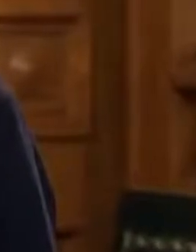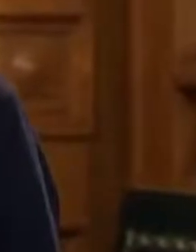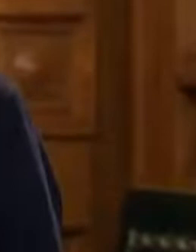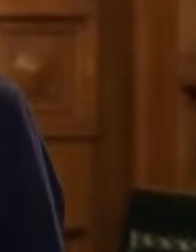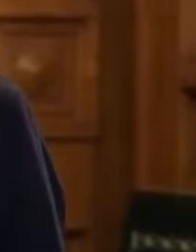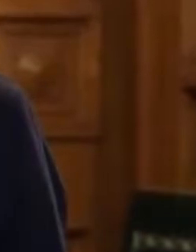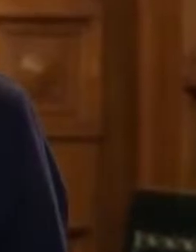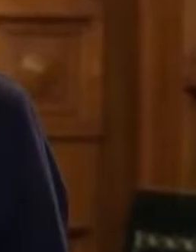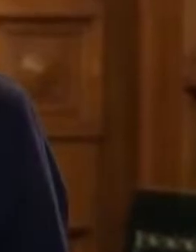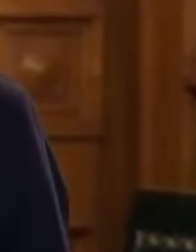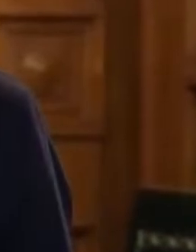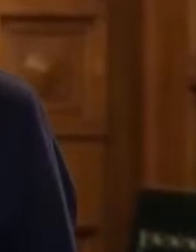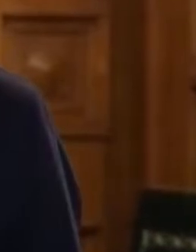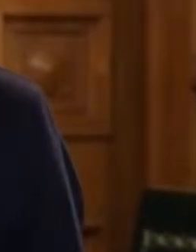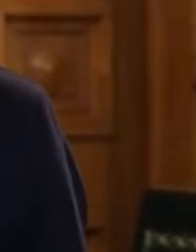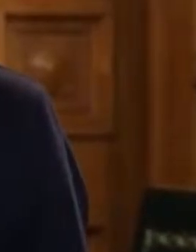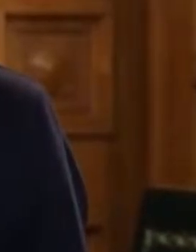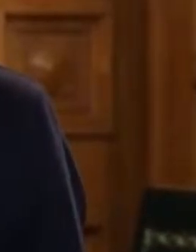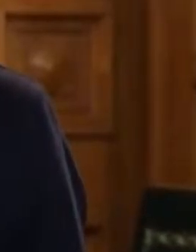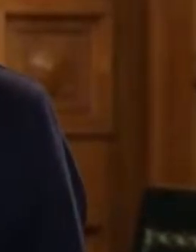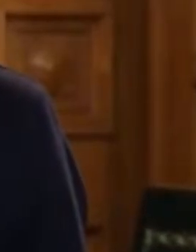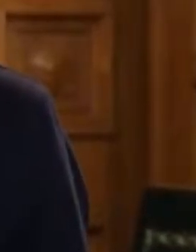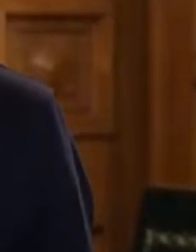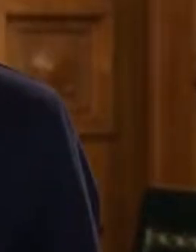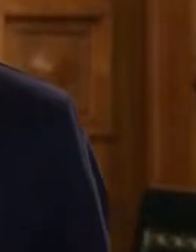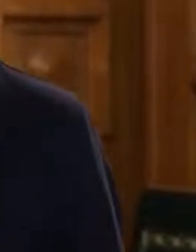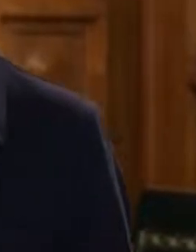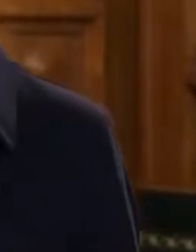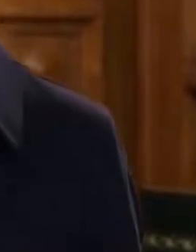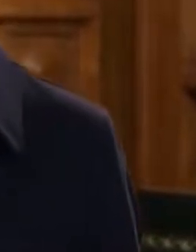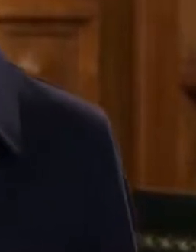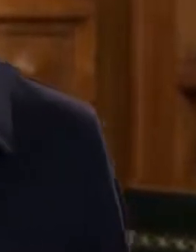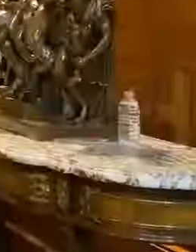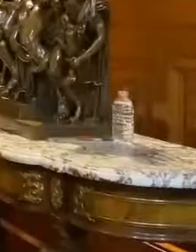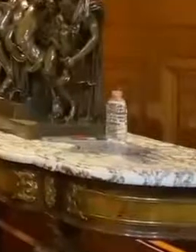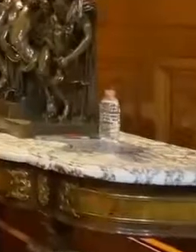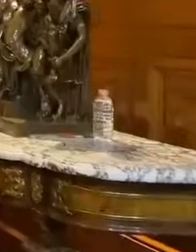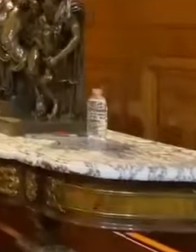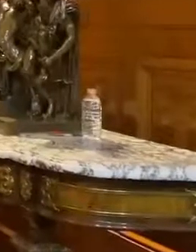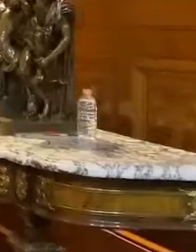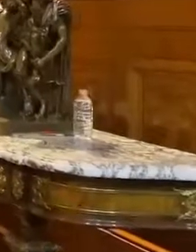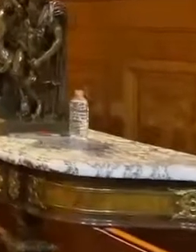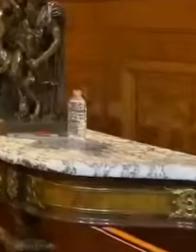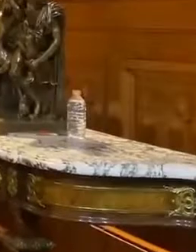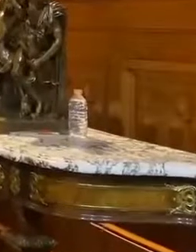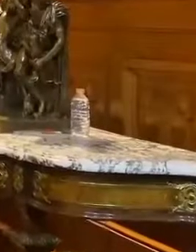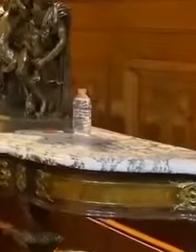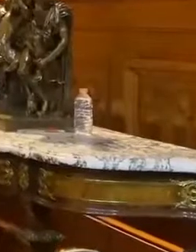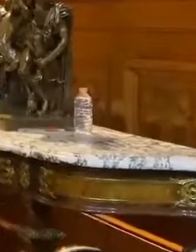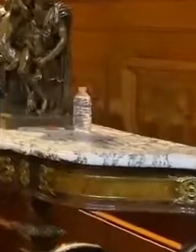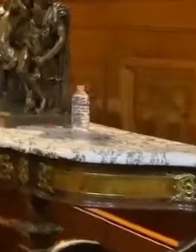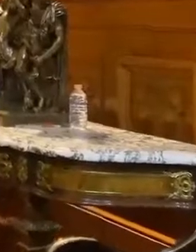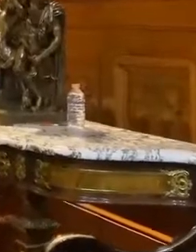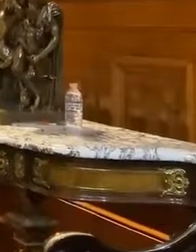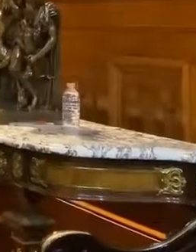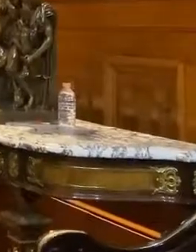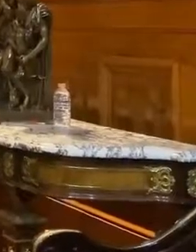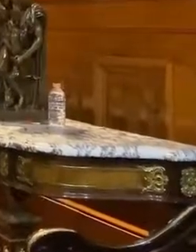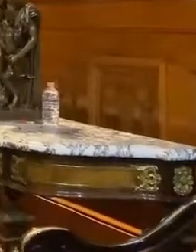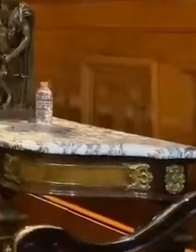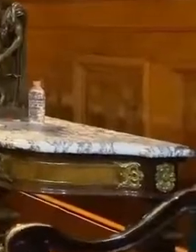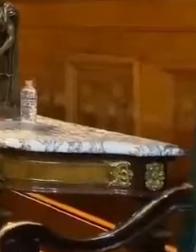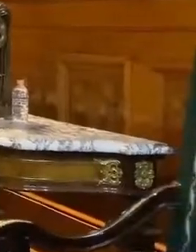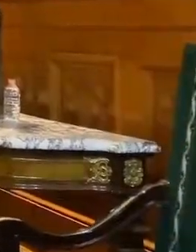por qué tenemos que darle preferencia a los adultos mayores, porque está demostrado